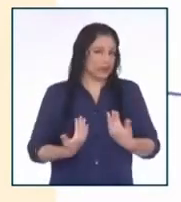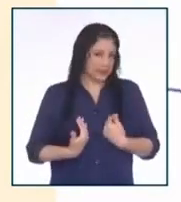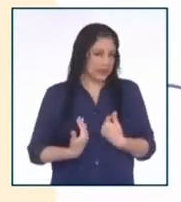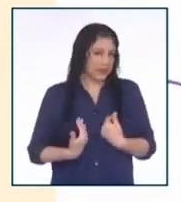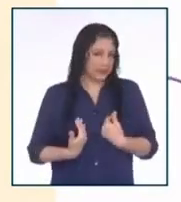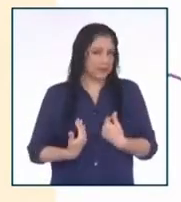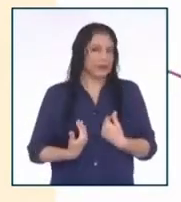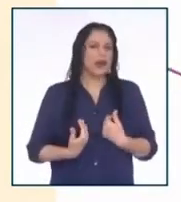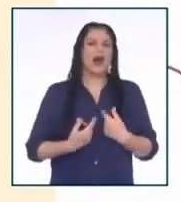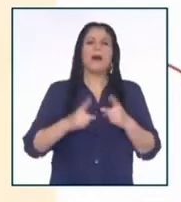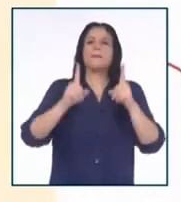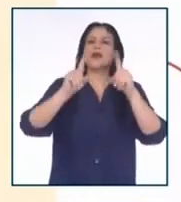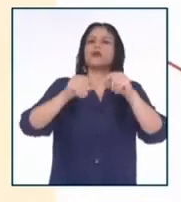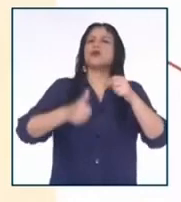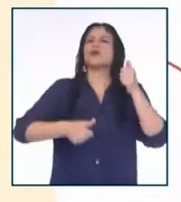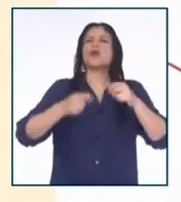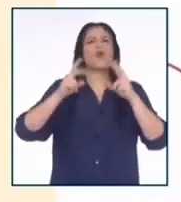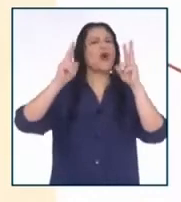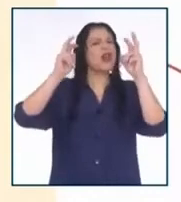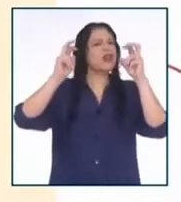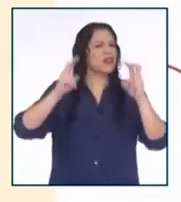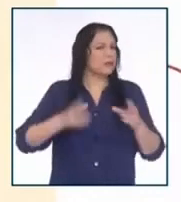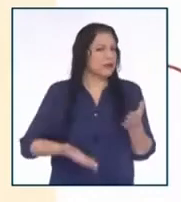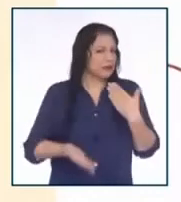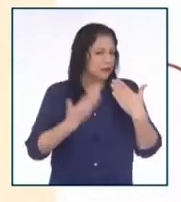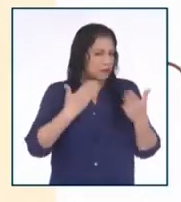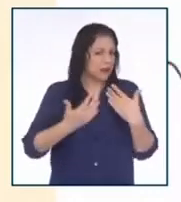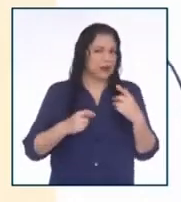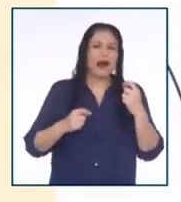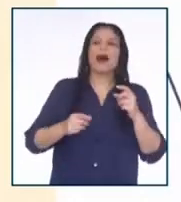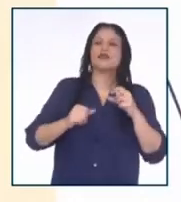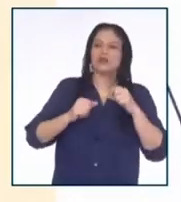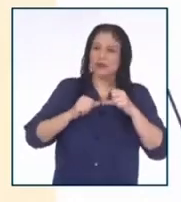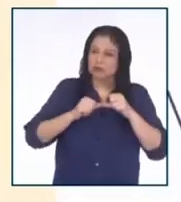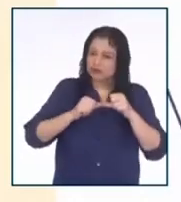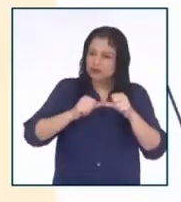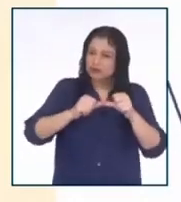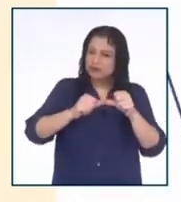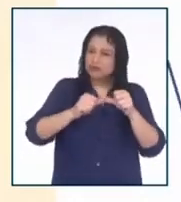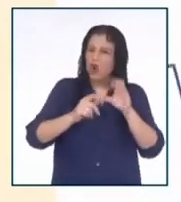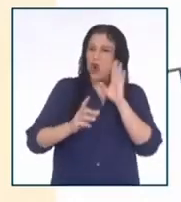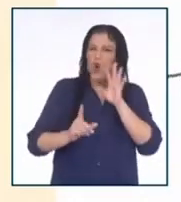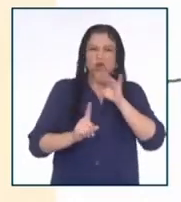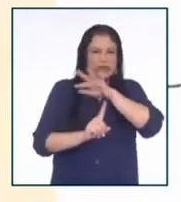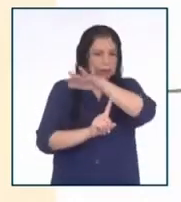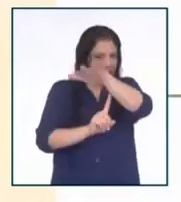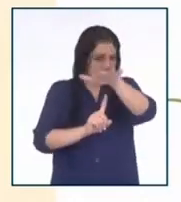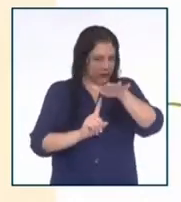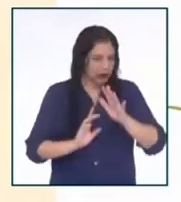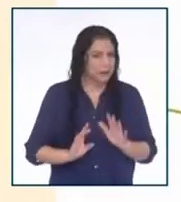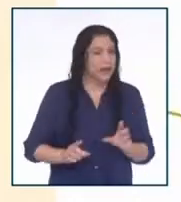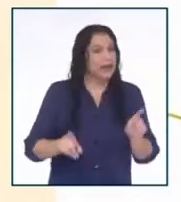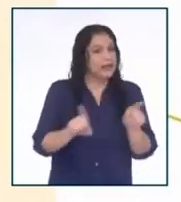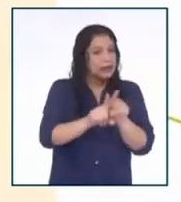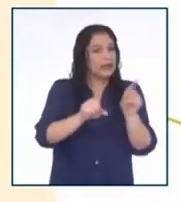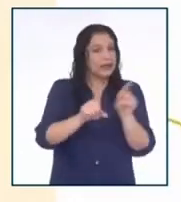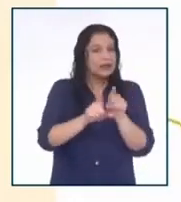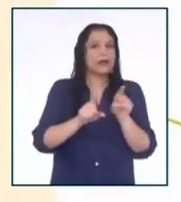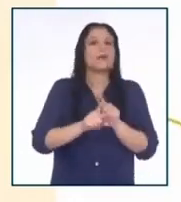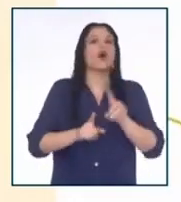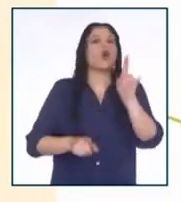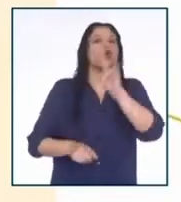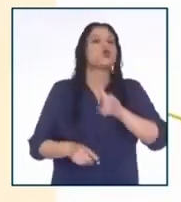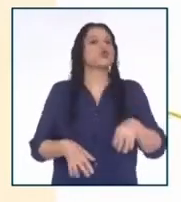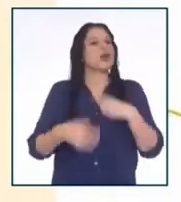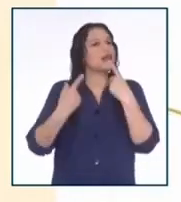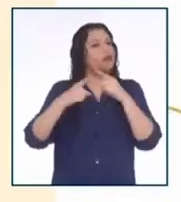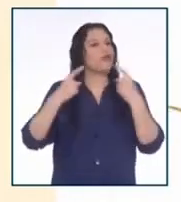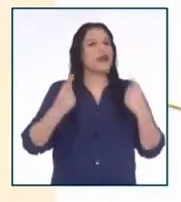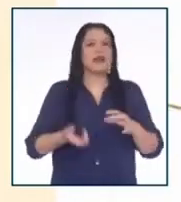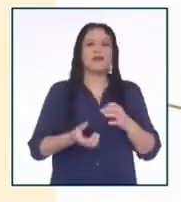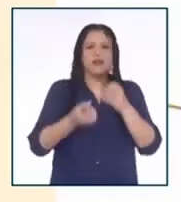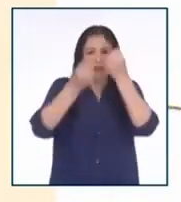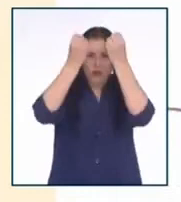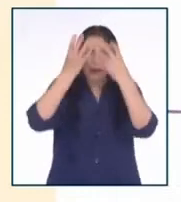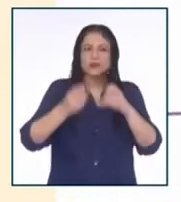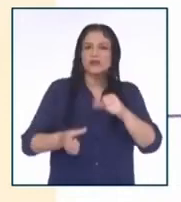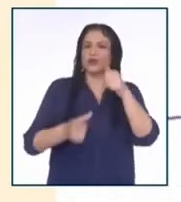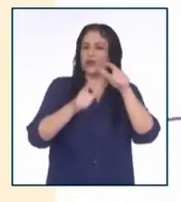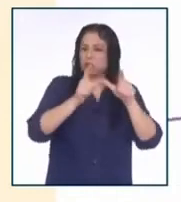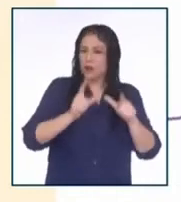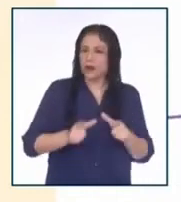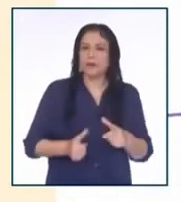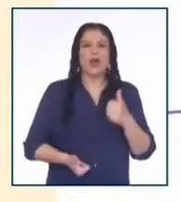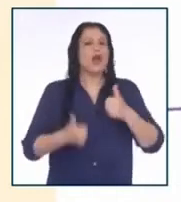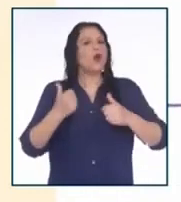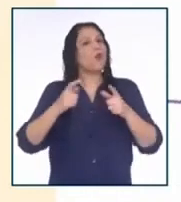¿Sobre qué temas se escribirá? En este caso sobre la preservación o contaminación del ambiente, y además valernos de manejar algunas fuentes de información.